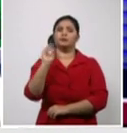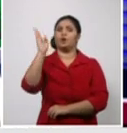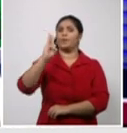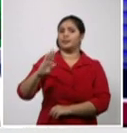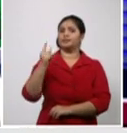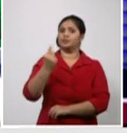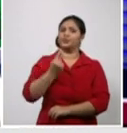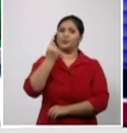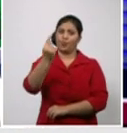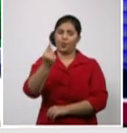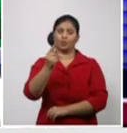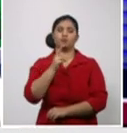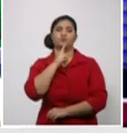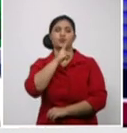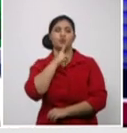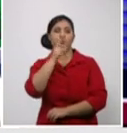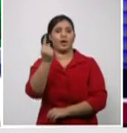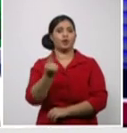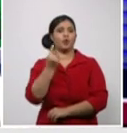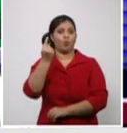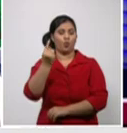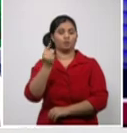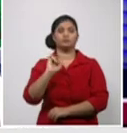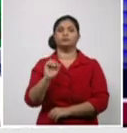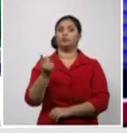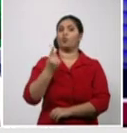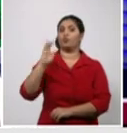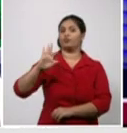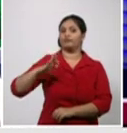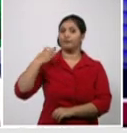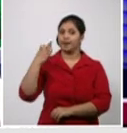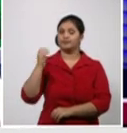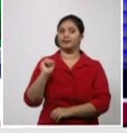un francés y un jamaicano,